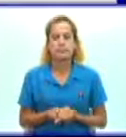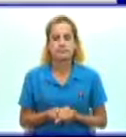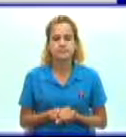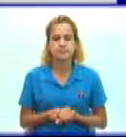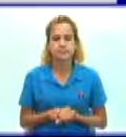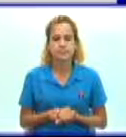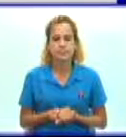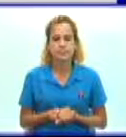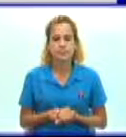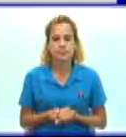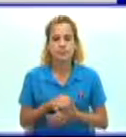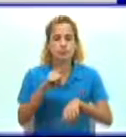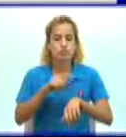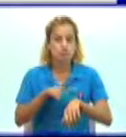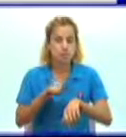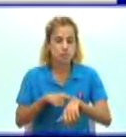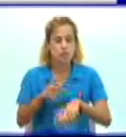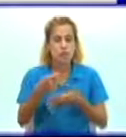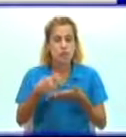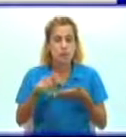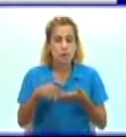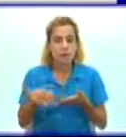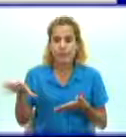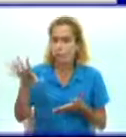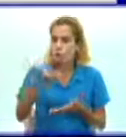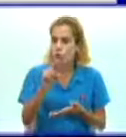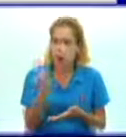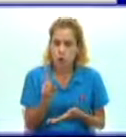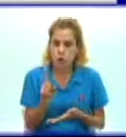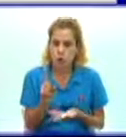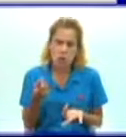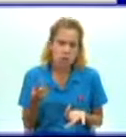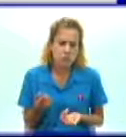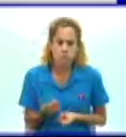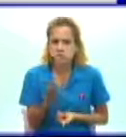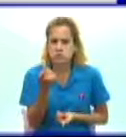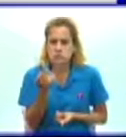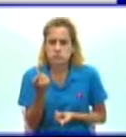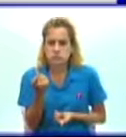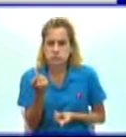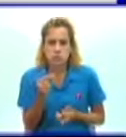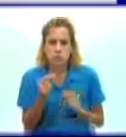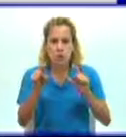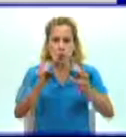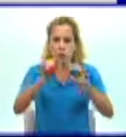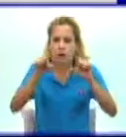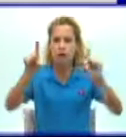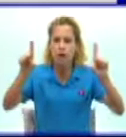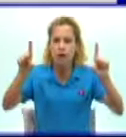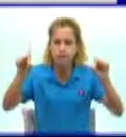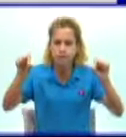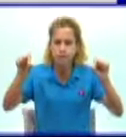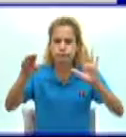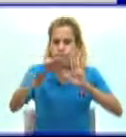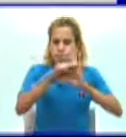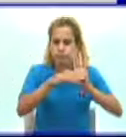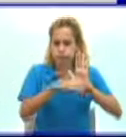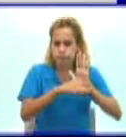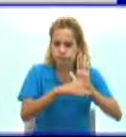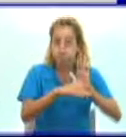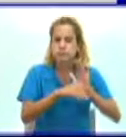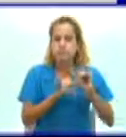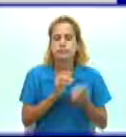resultados. Les daré un tiempo para que copien, no copien todo el ejercicio, copien solamente el ejercicio combinado, es decir, el orden, la orden